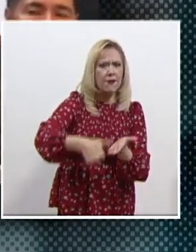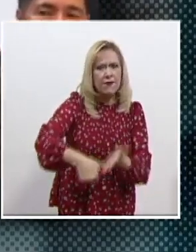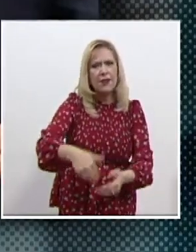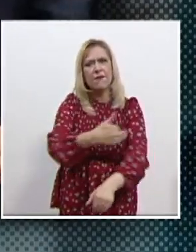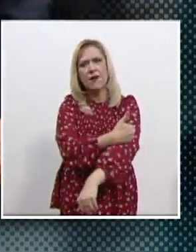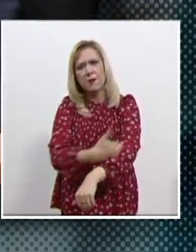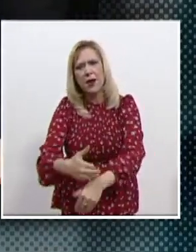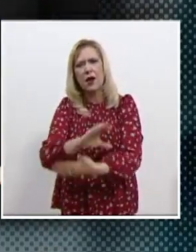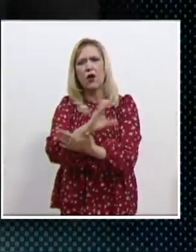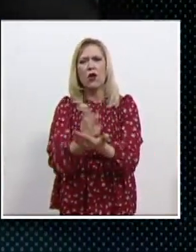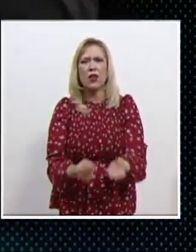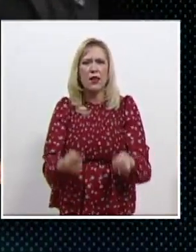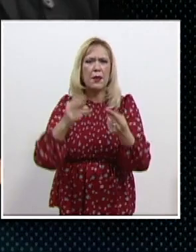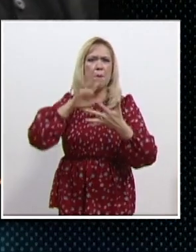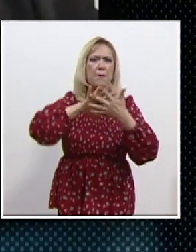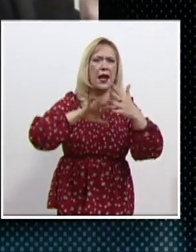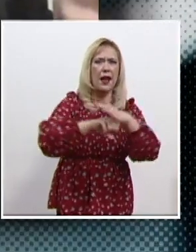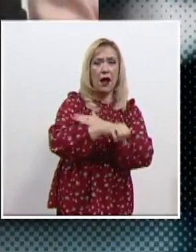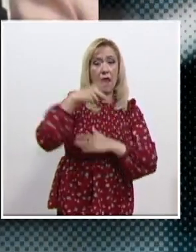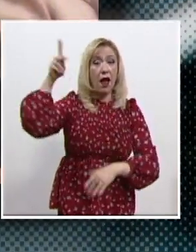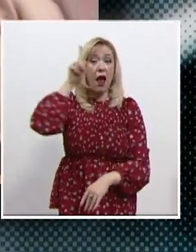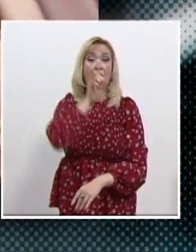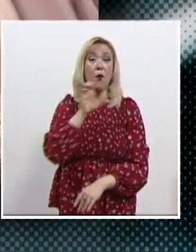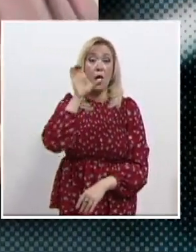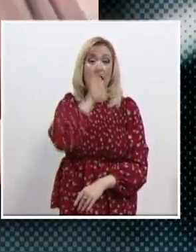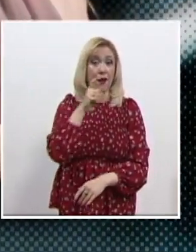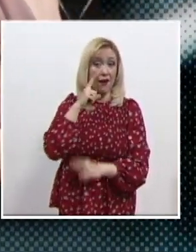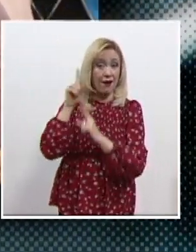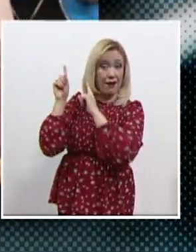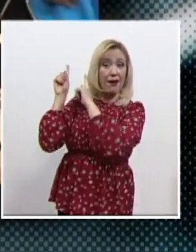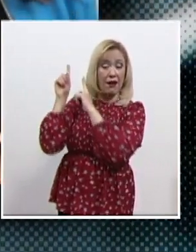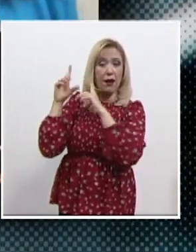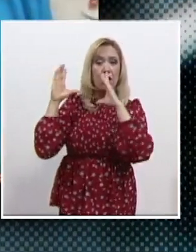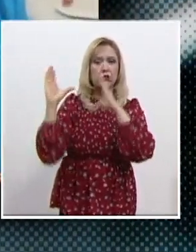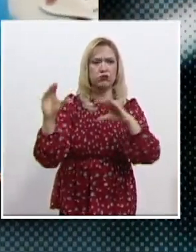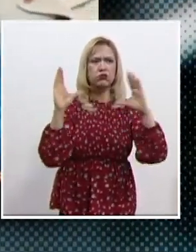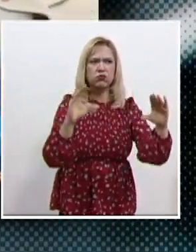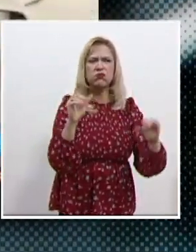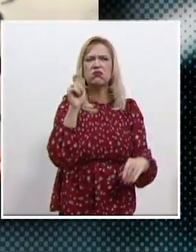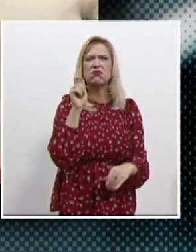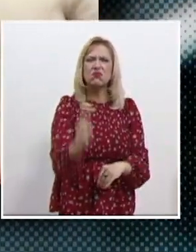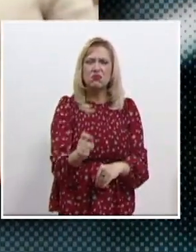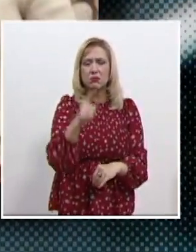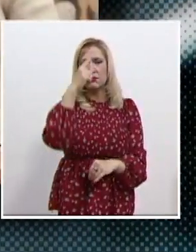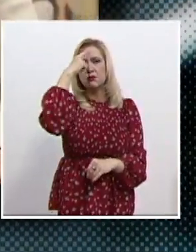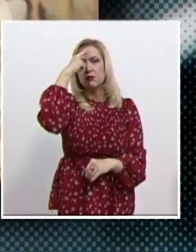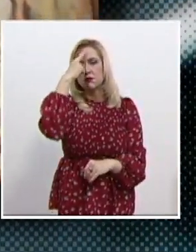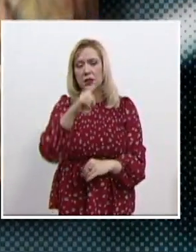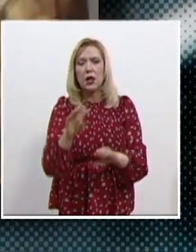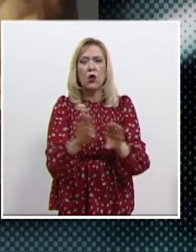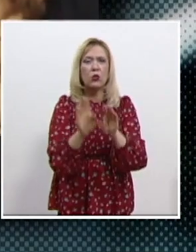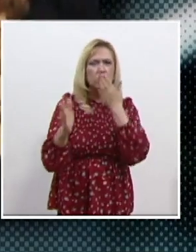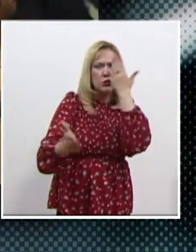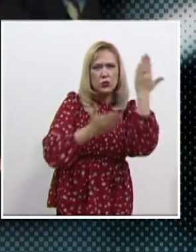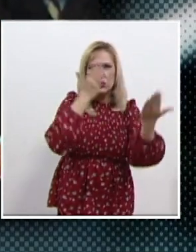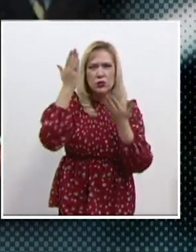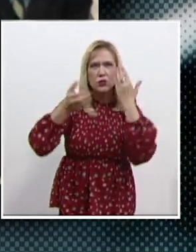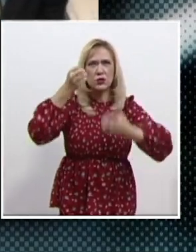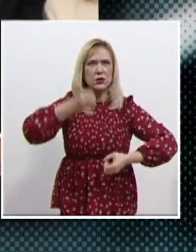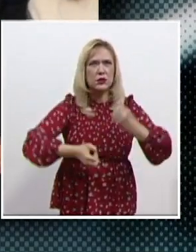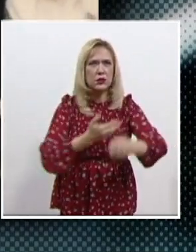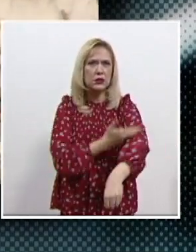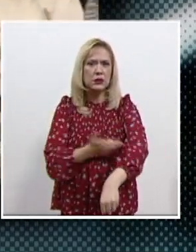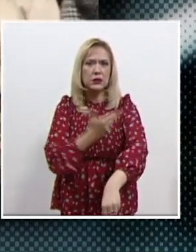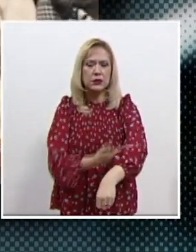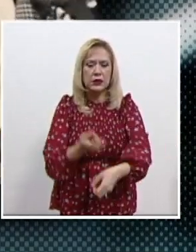y penales de Aguascalientes participaron en la capacitación denominada Clínicas Procesales 2023 para mejorar